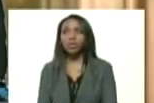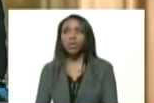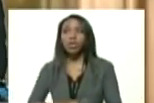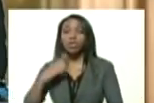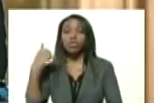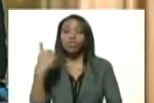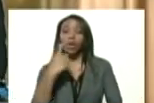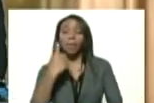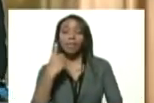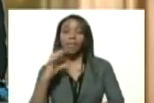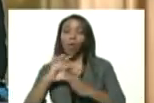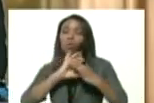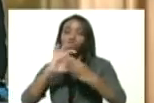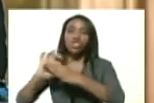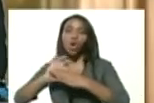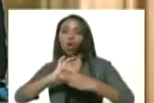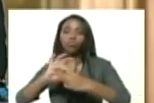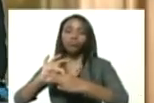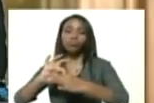unidos